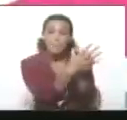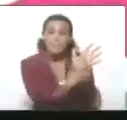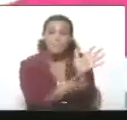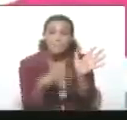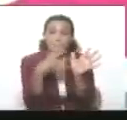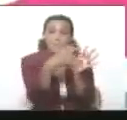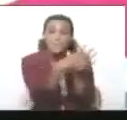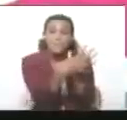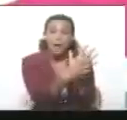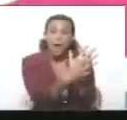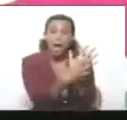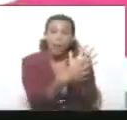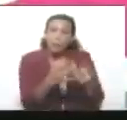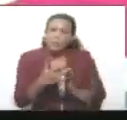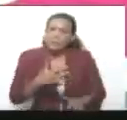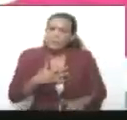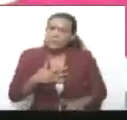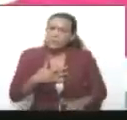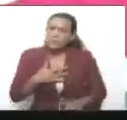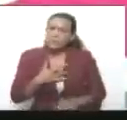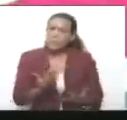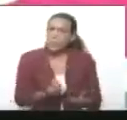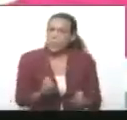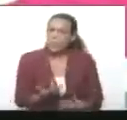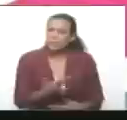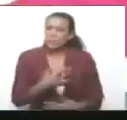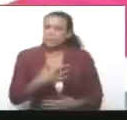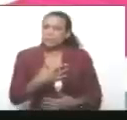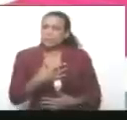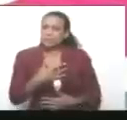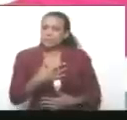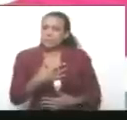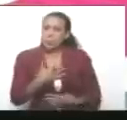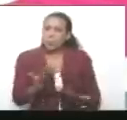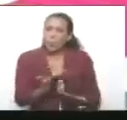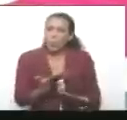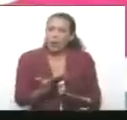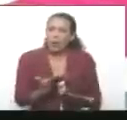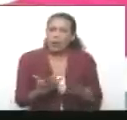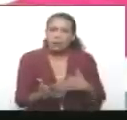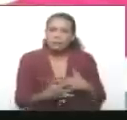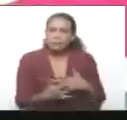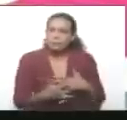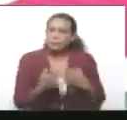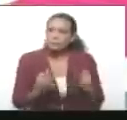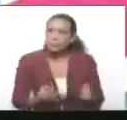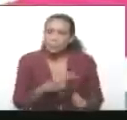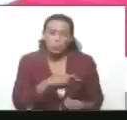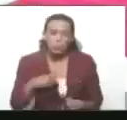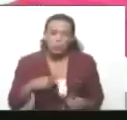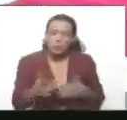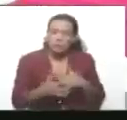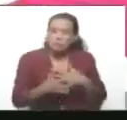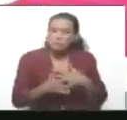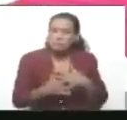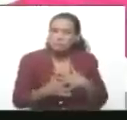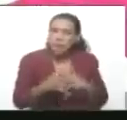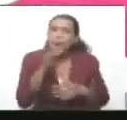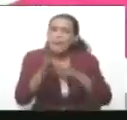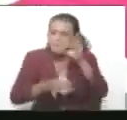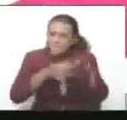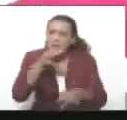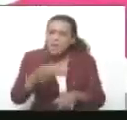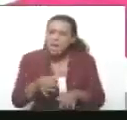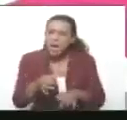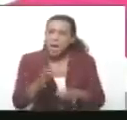tocaron una tecla demasiado sensible para nosotros demasiado sensible para nosotros les voy a mostrar